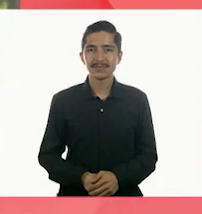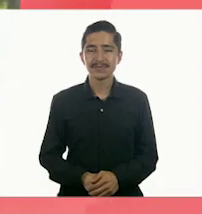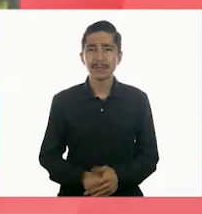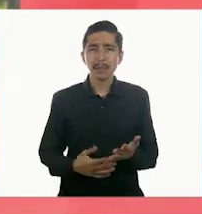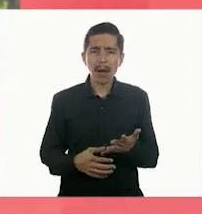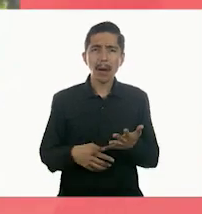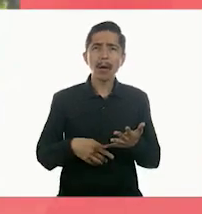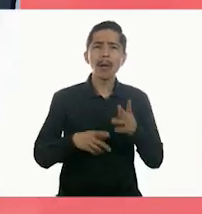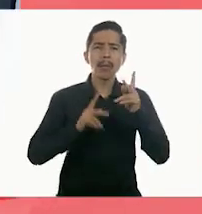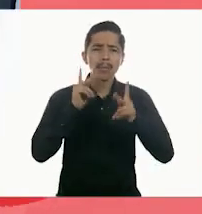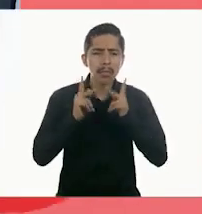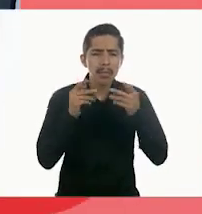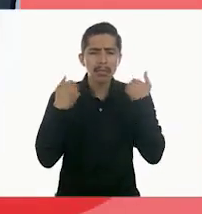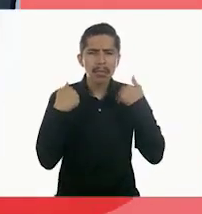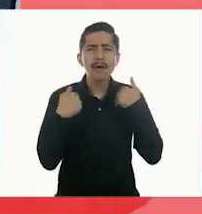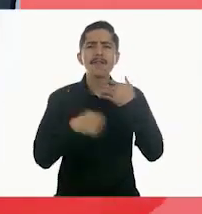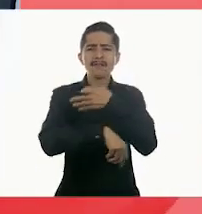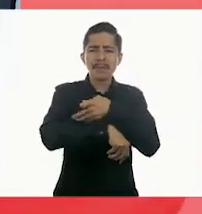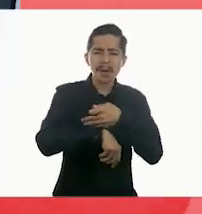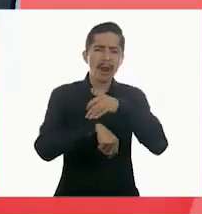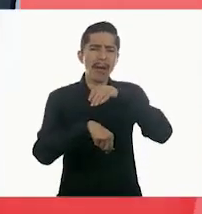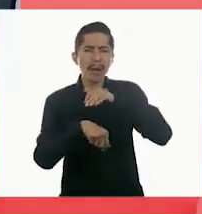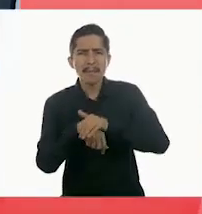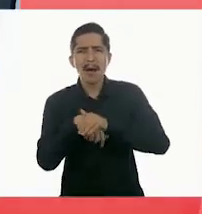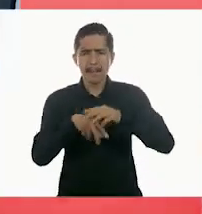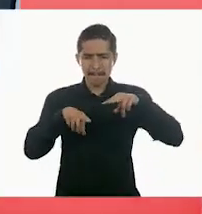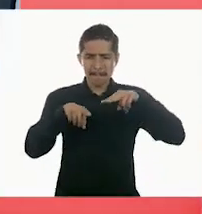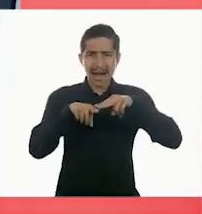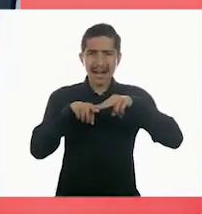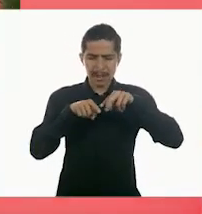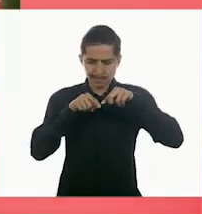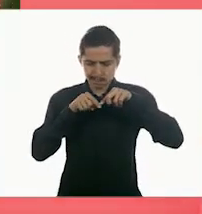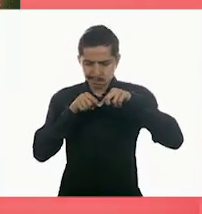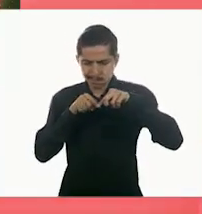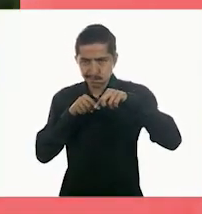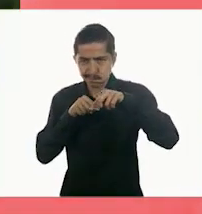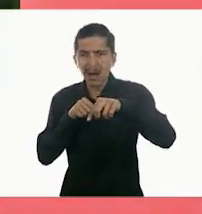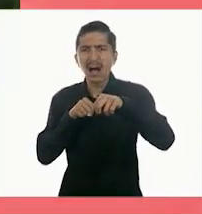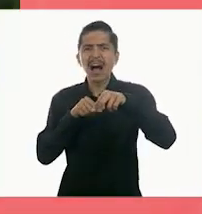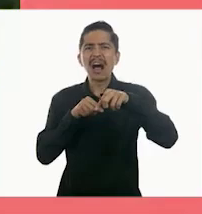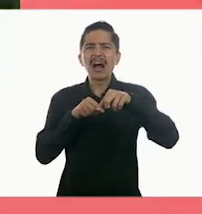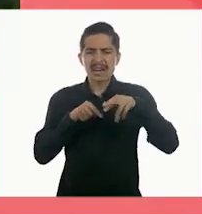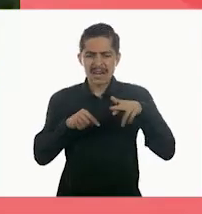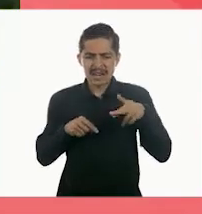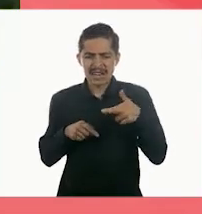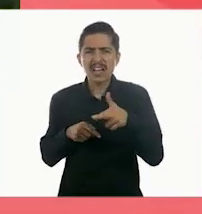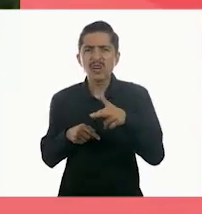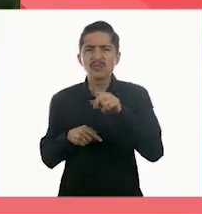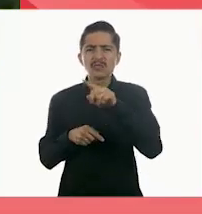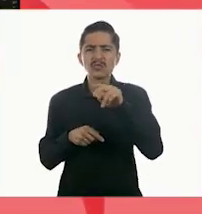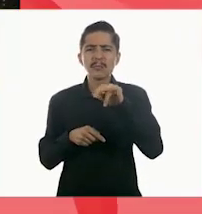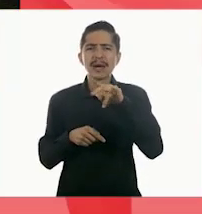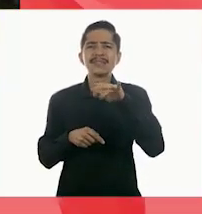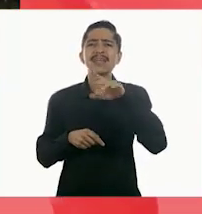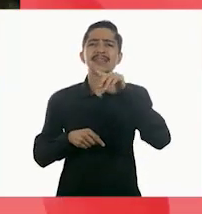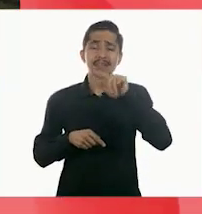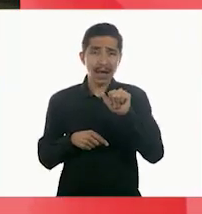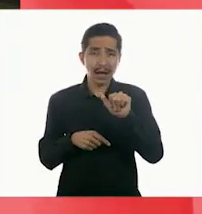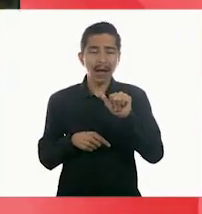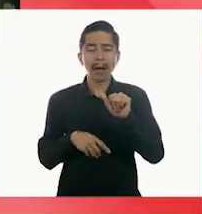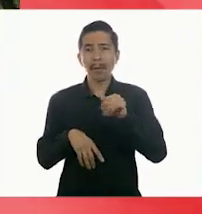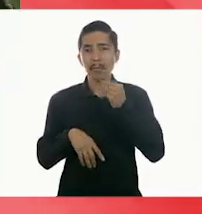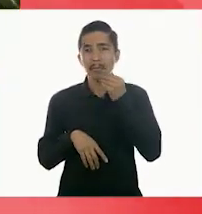Un recorrido con la familia y los amigos por el Parque Lineal Malecón, a orillas del río Usumacinta, es